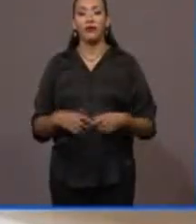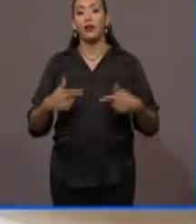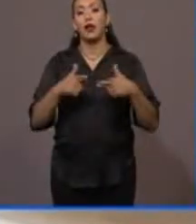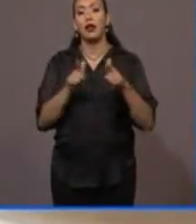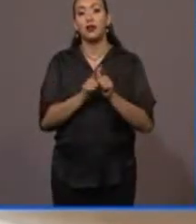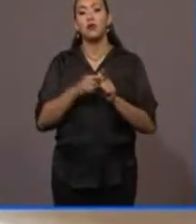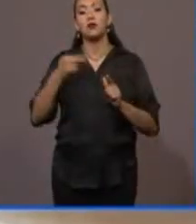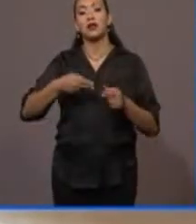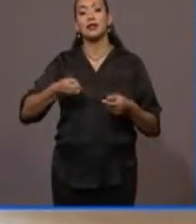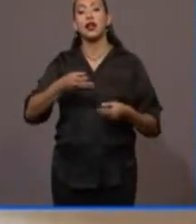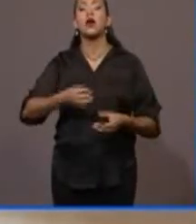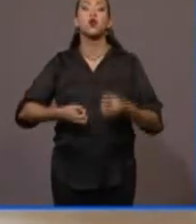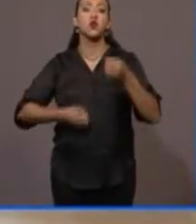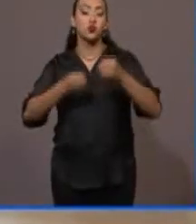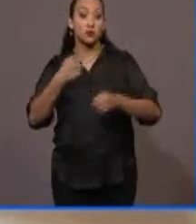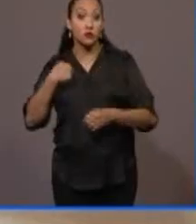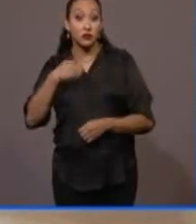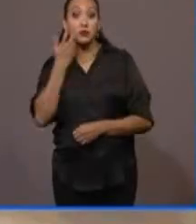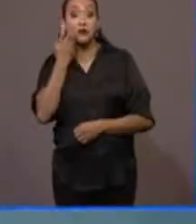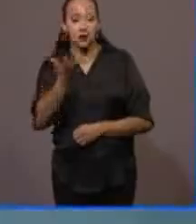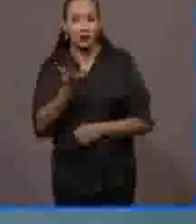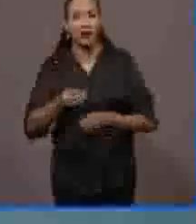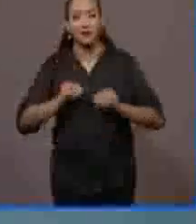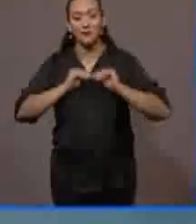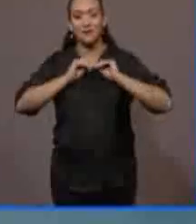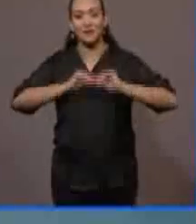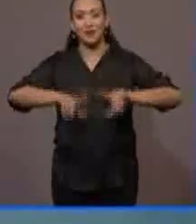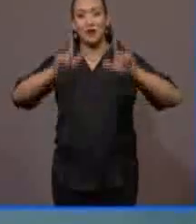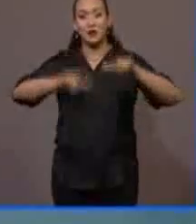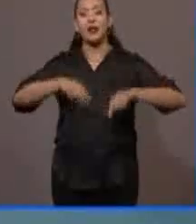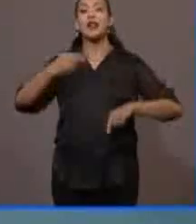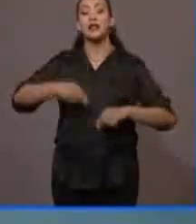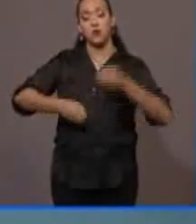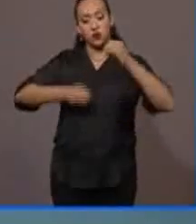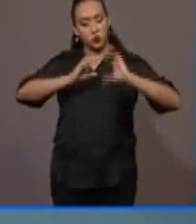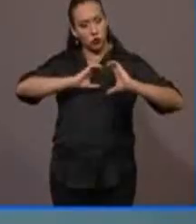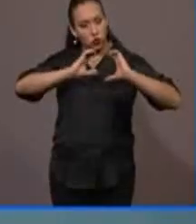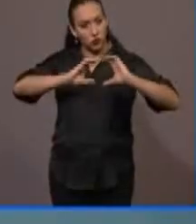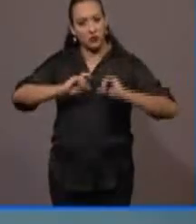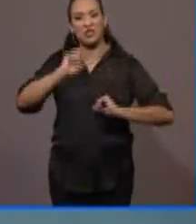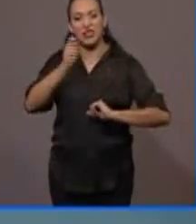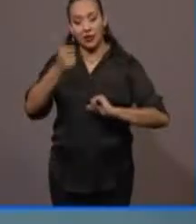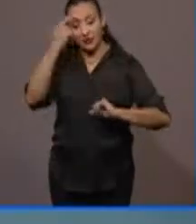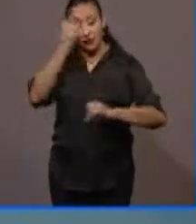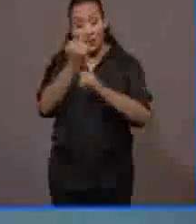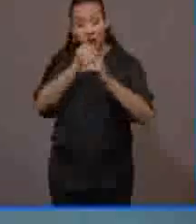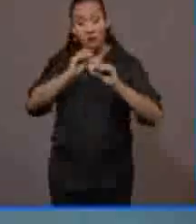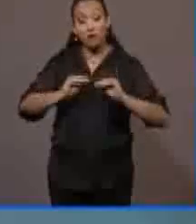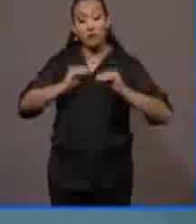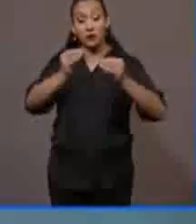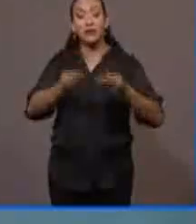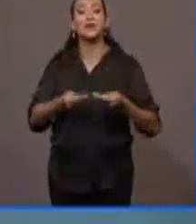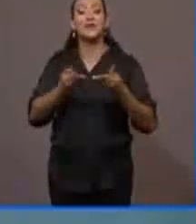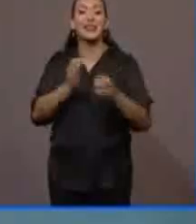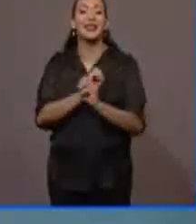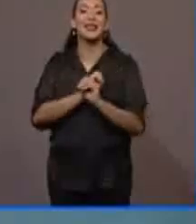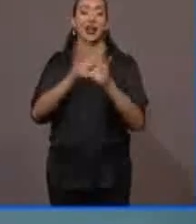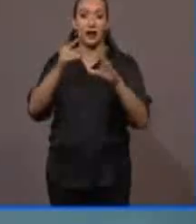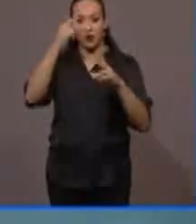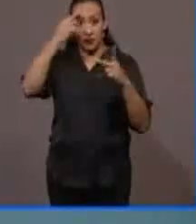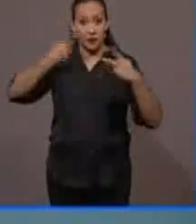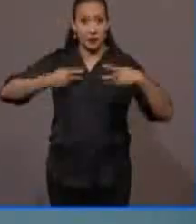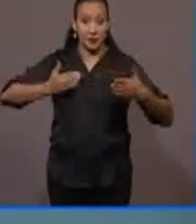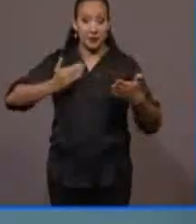El colectivo La Justicia que Queremos lanzó la plataforma Cuidemos la Justicia, que busca brindar información clara y accesible a